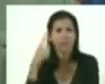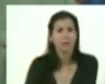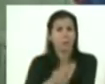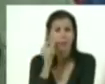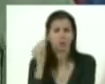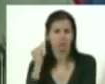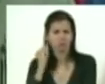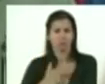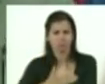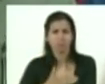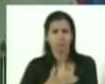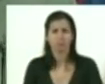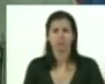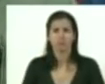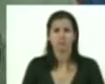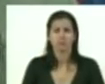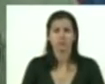compatriotas,